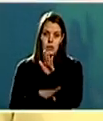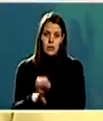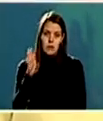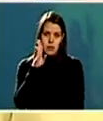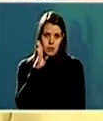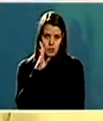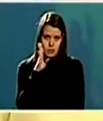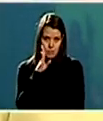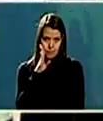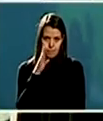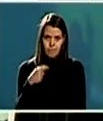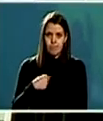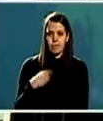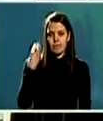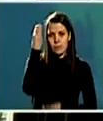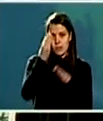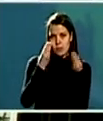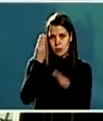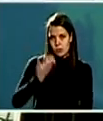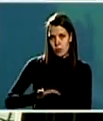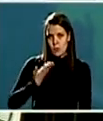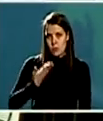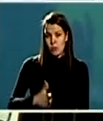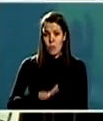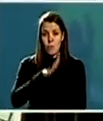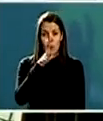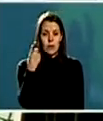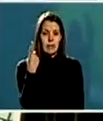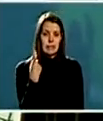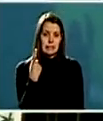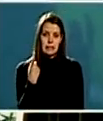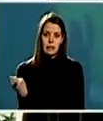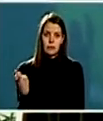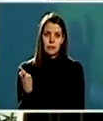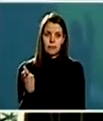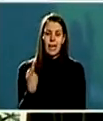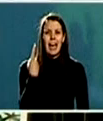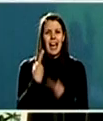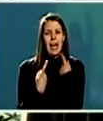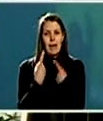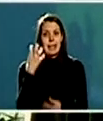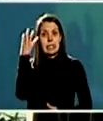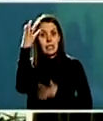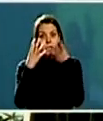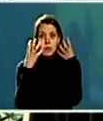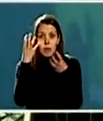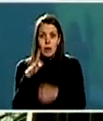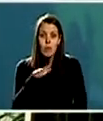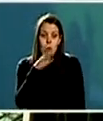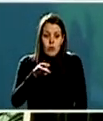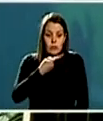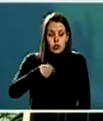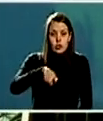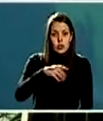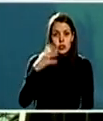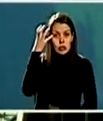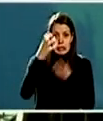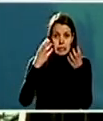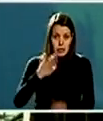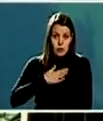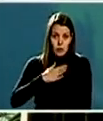con cruga par importante porque necesitamos ve que